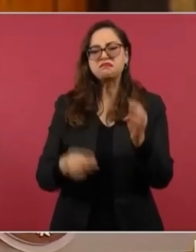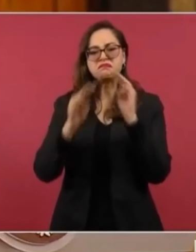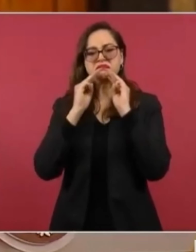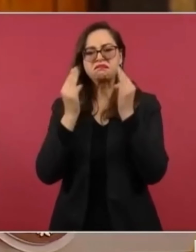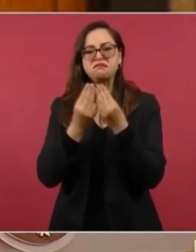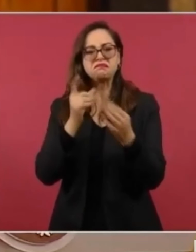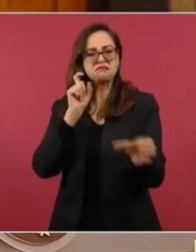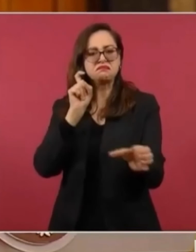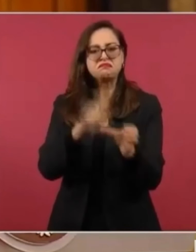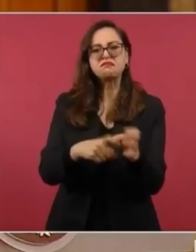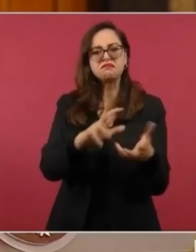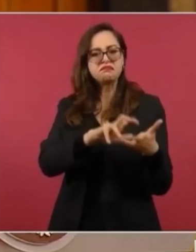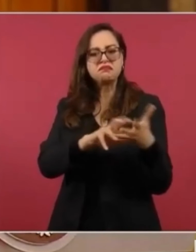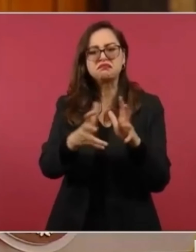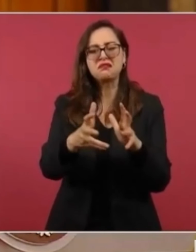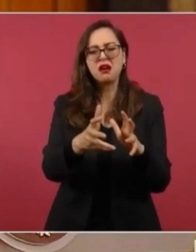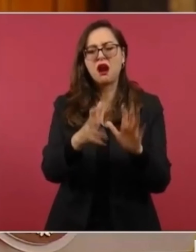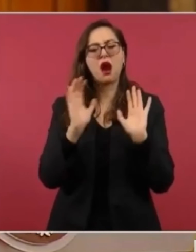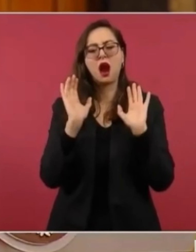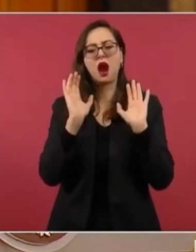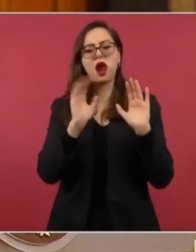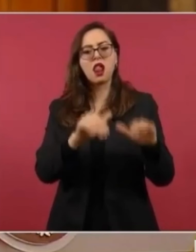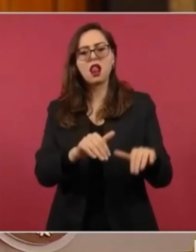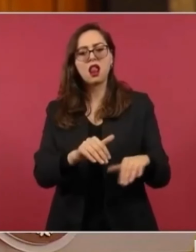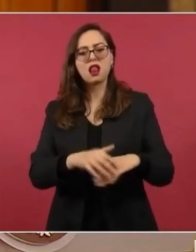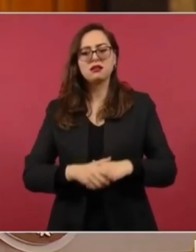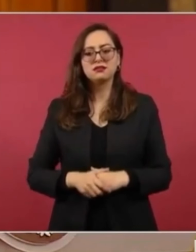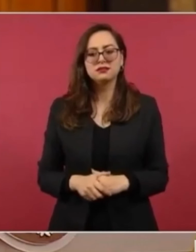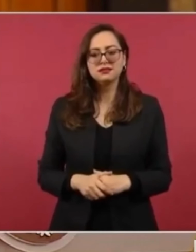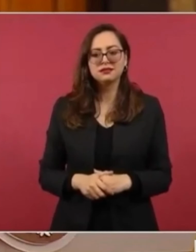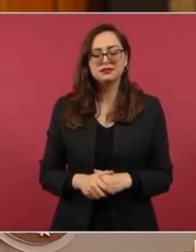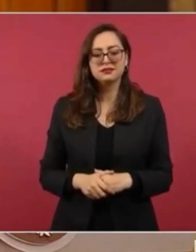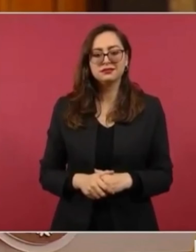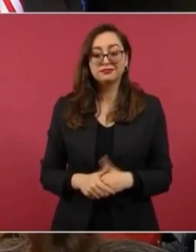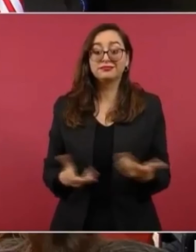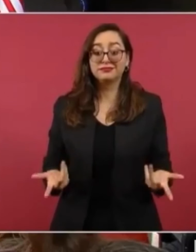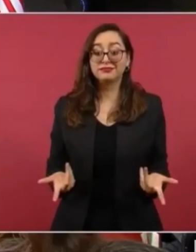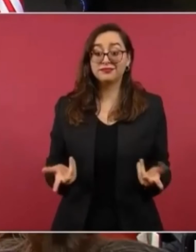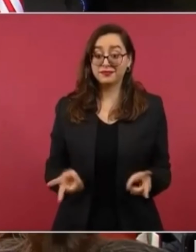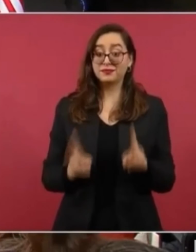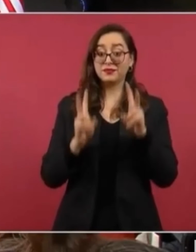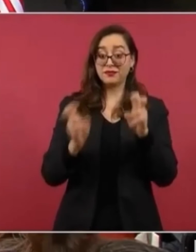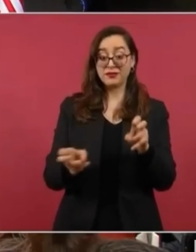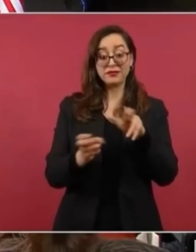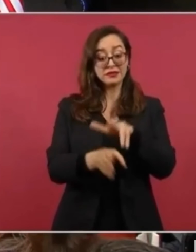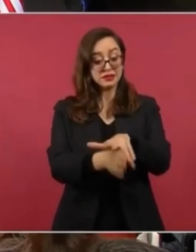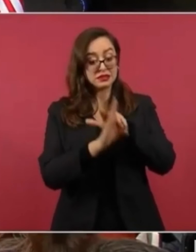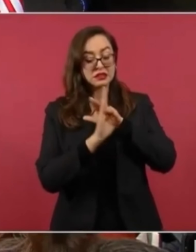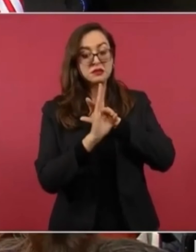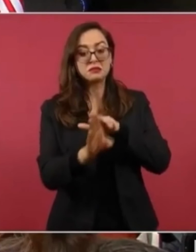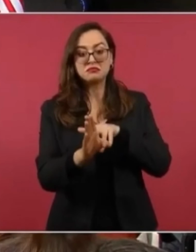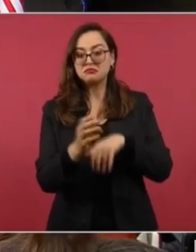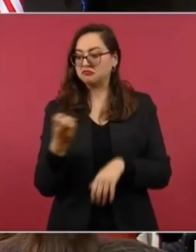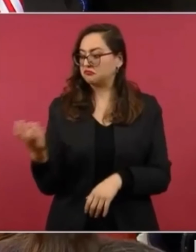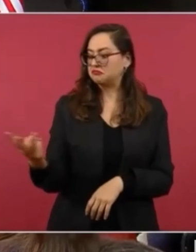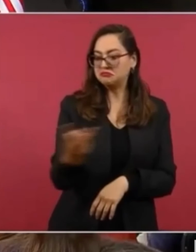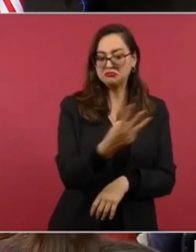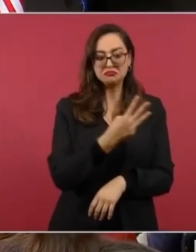adelante. El tema migratorio, como otros, fue tratado con